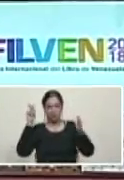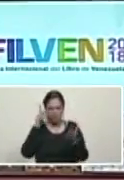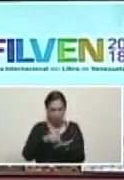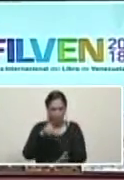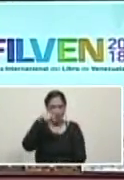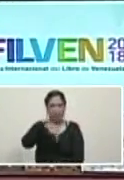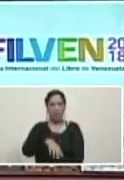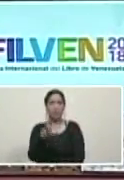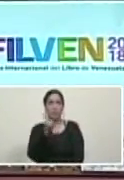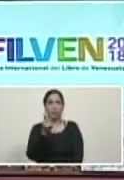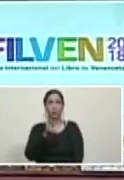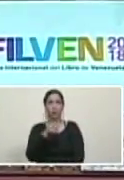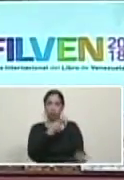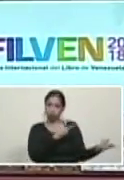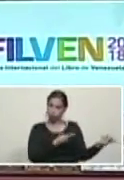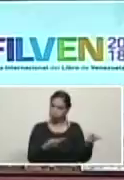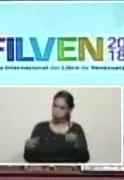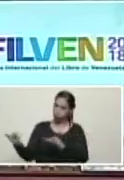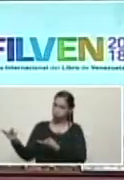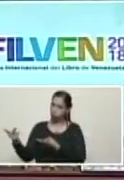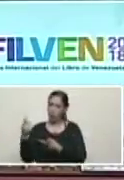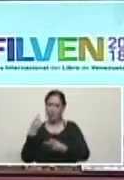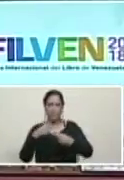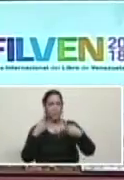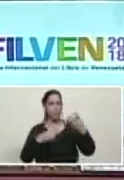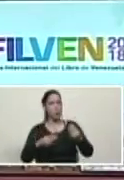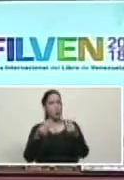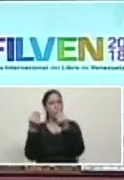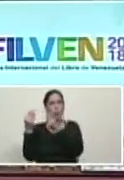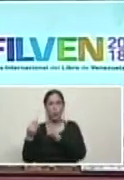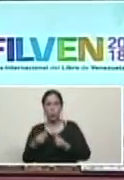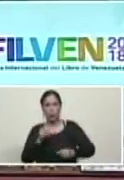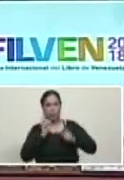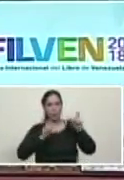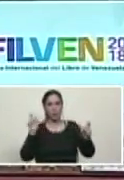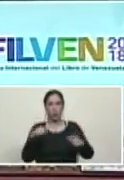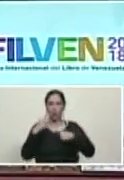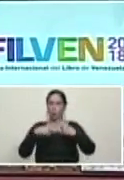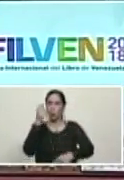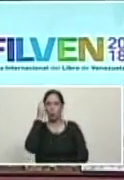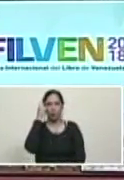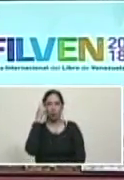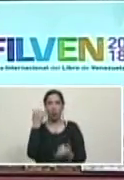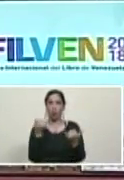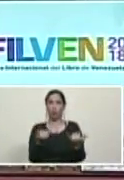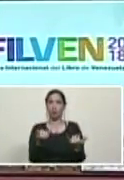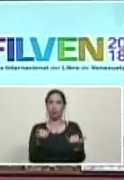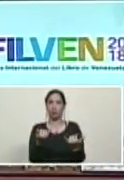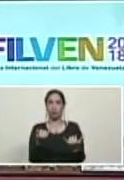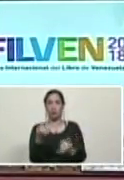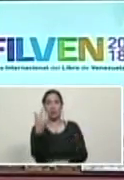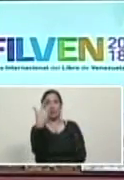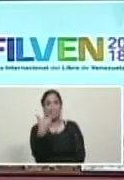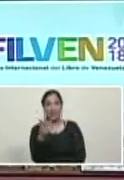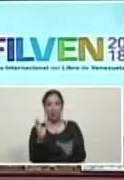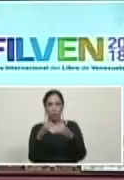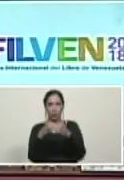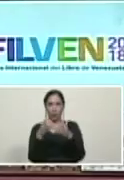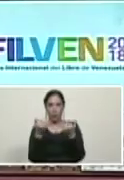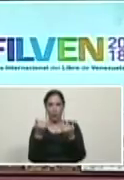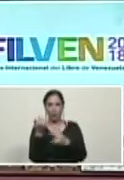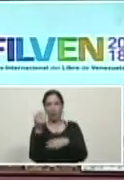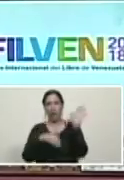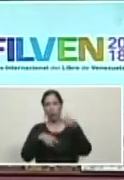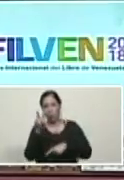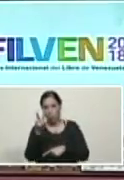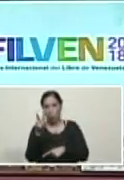cuando yo recibo mucha gente todos los días. Ahorita me voy a 3 reuniones, no voy a decir de qué